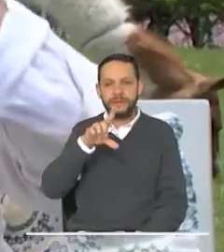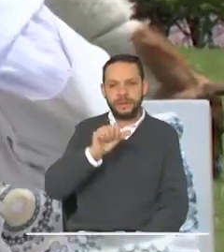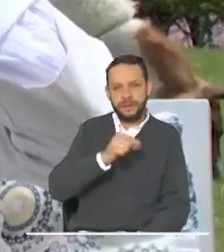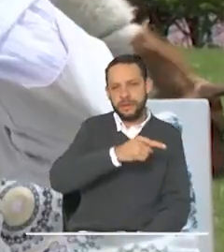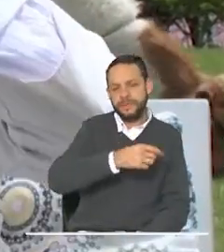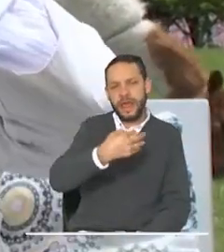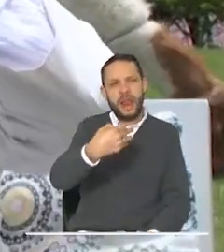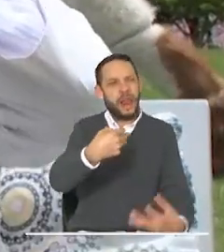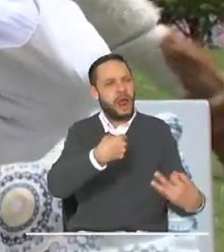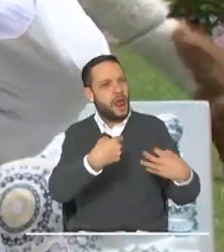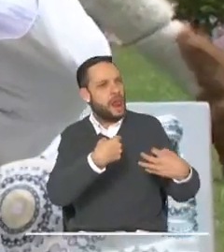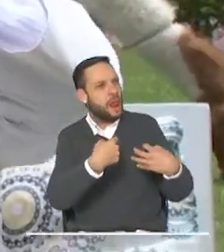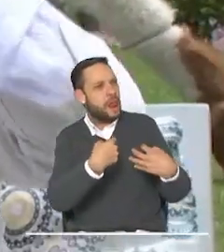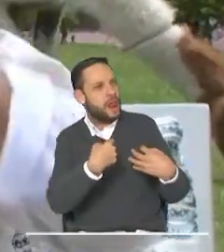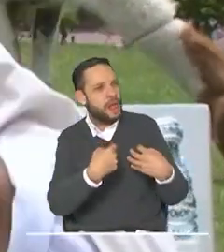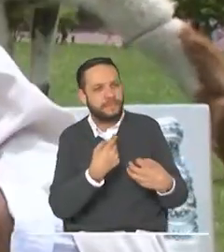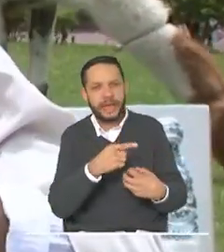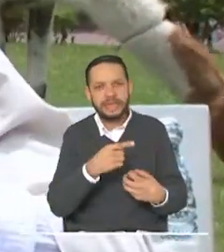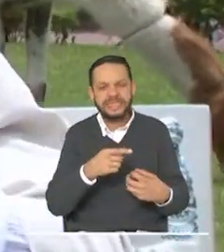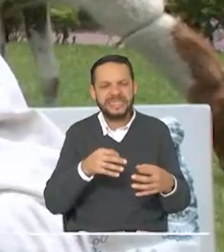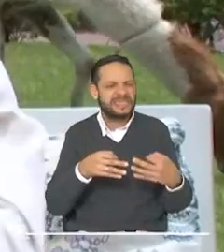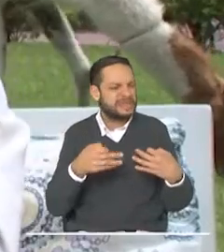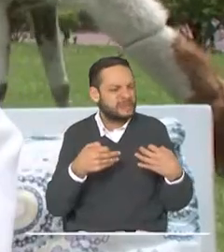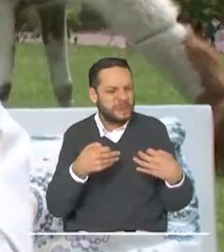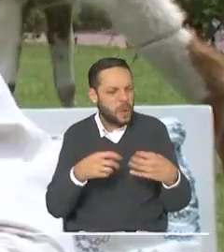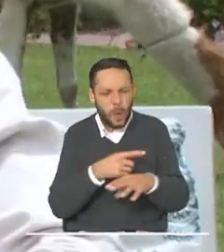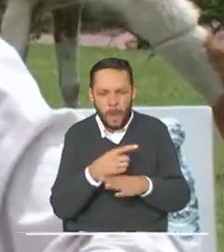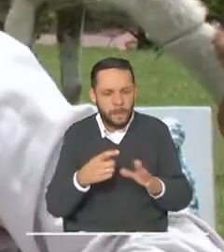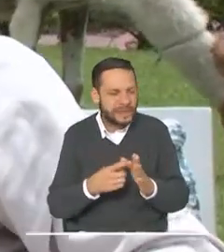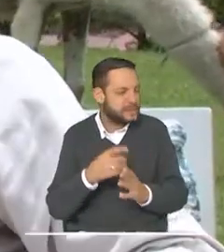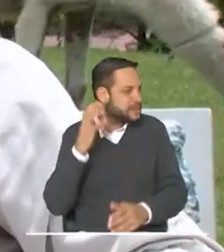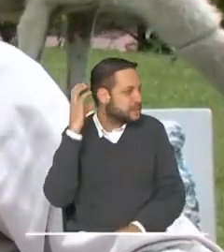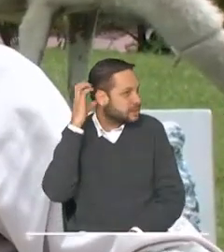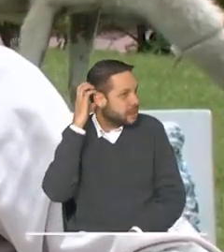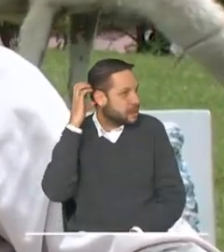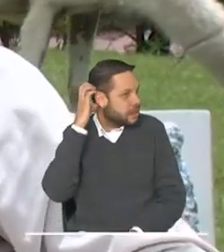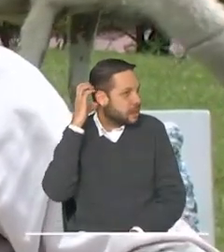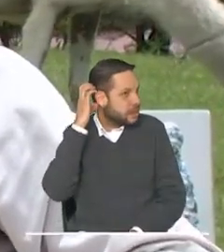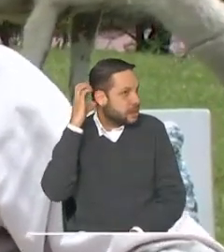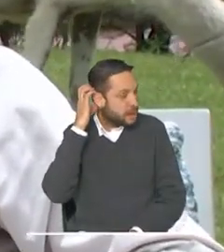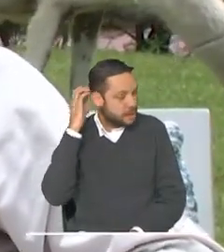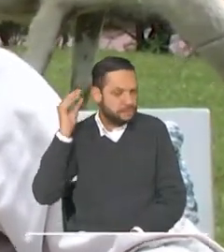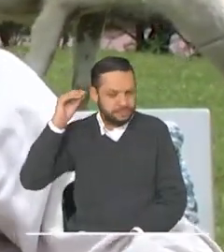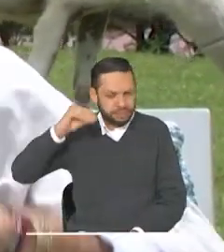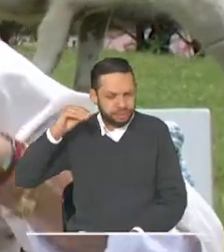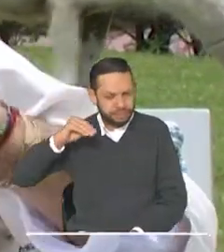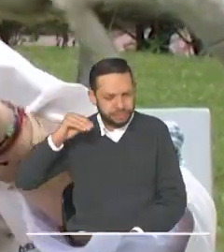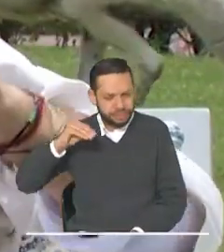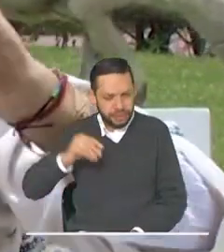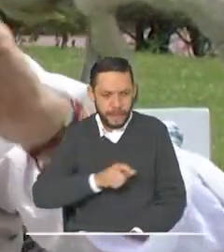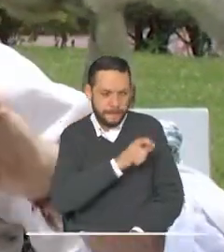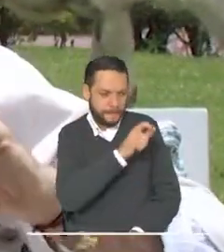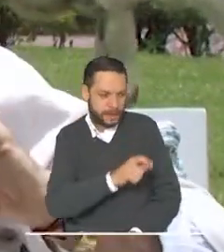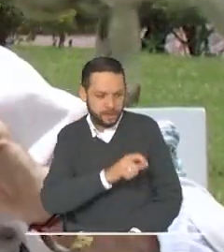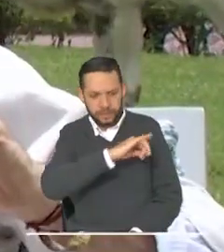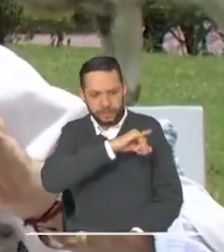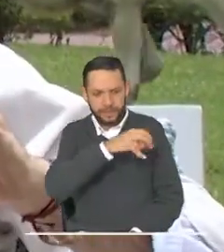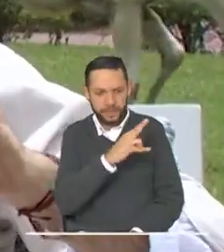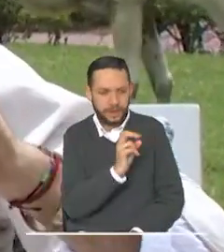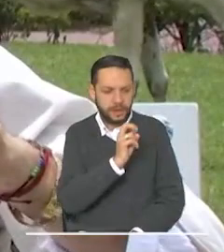explicándonos todo lo del cerebro cuando el doctor John Jairo nos hace las terapias de transpersonalización